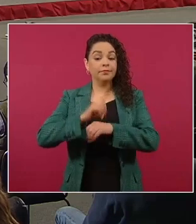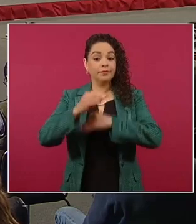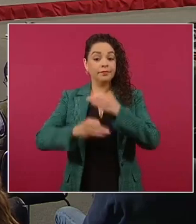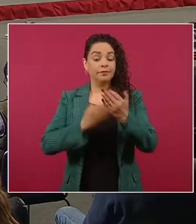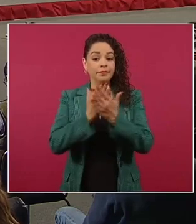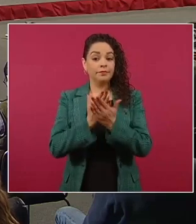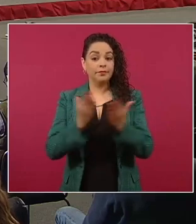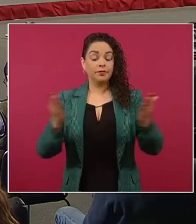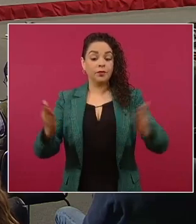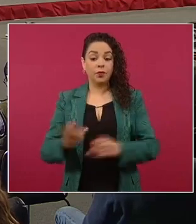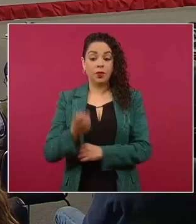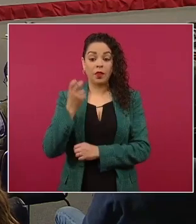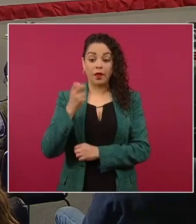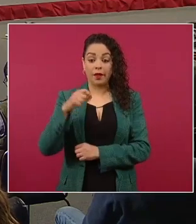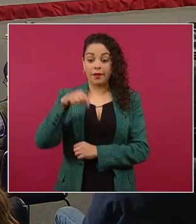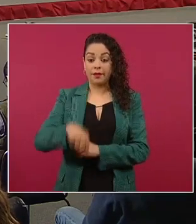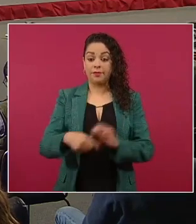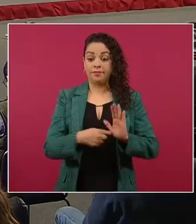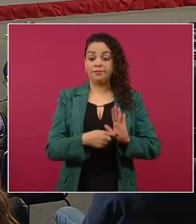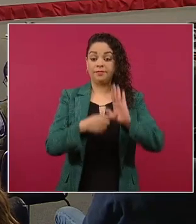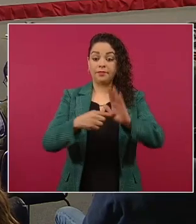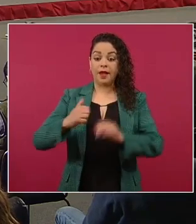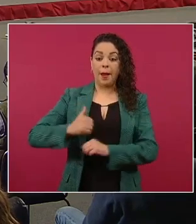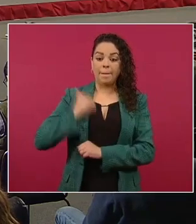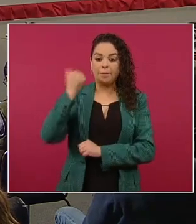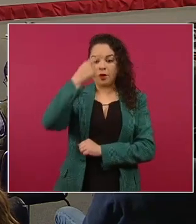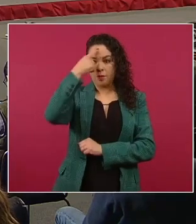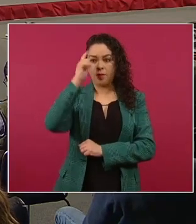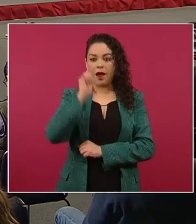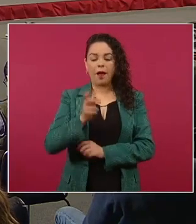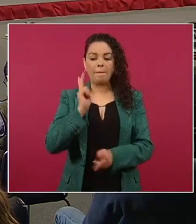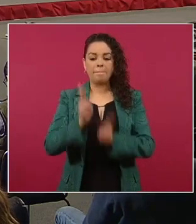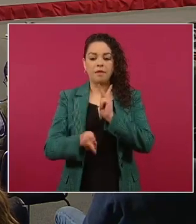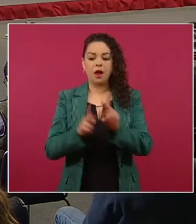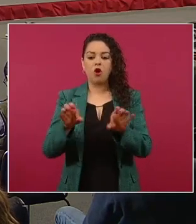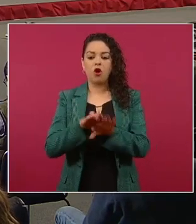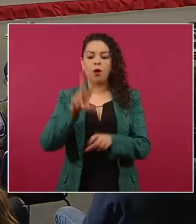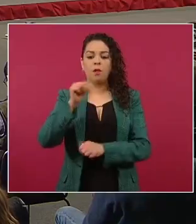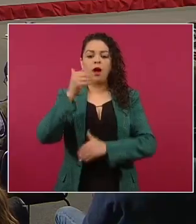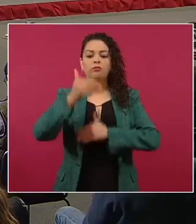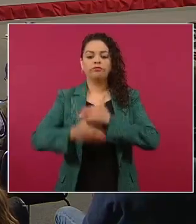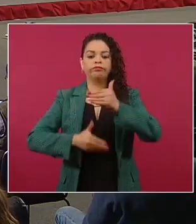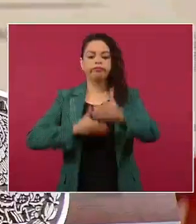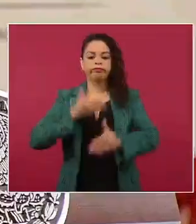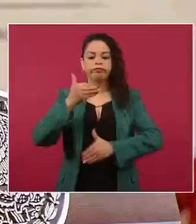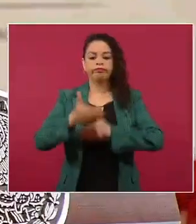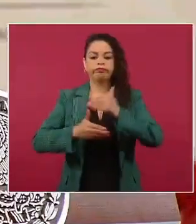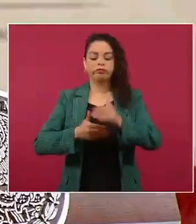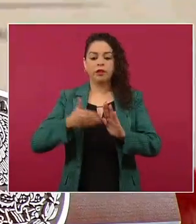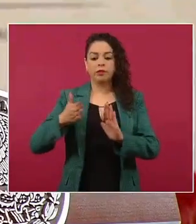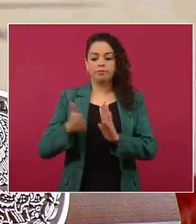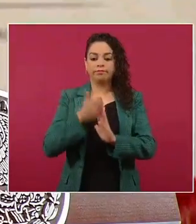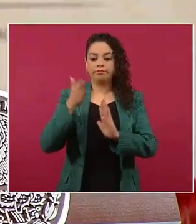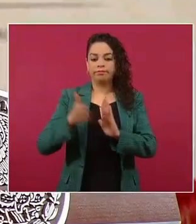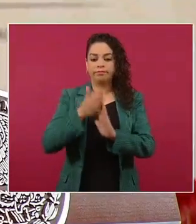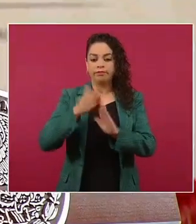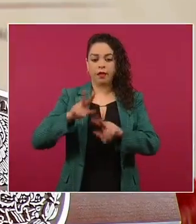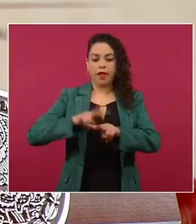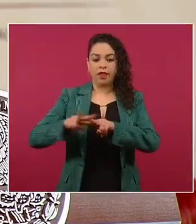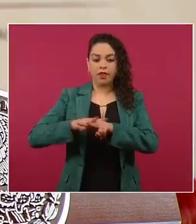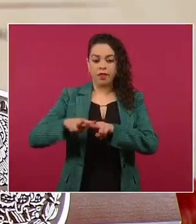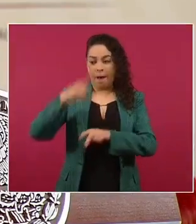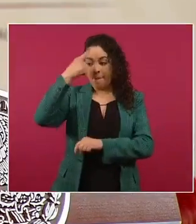A través de estos espacios hemos estado platicando con ustedes de cómo seguimos avanzando en la construcción de un tren para México hecho en